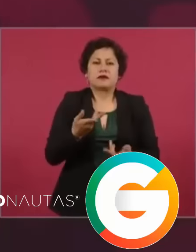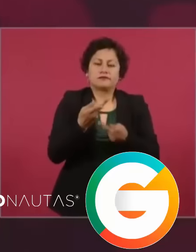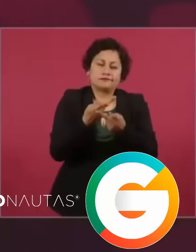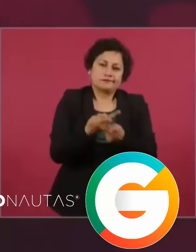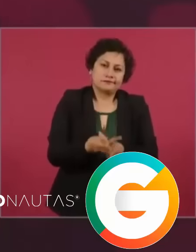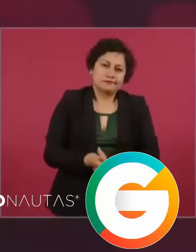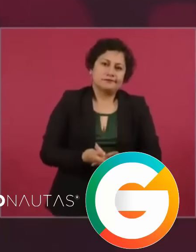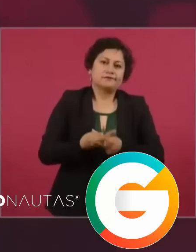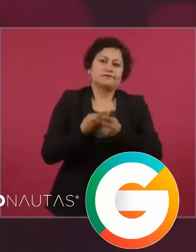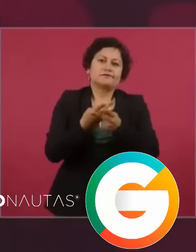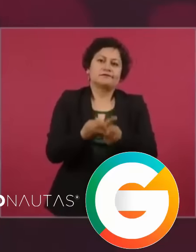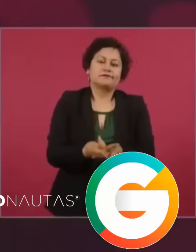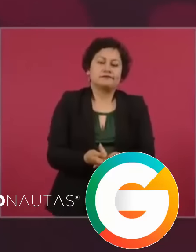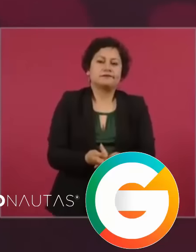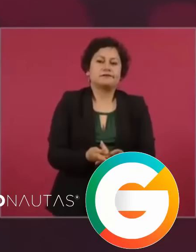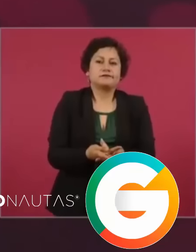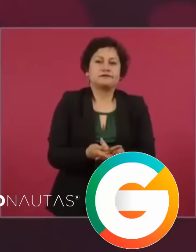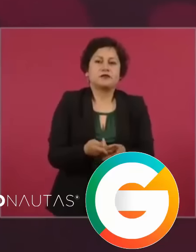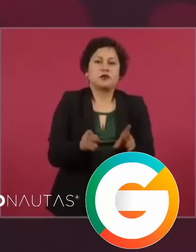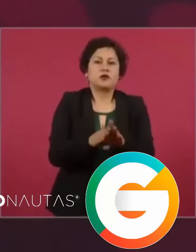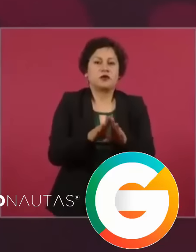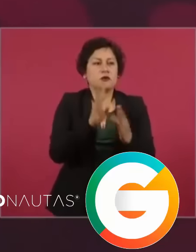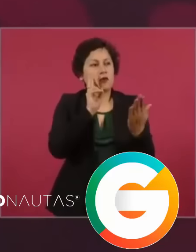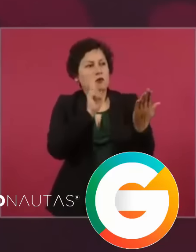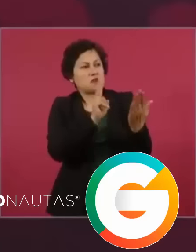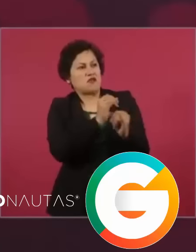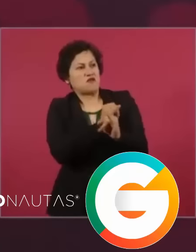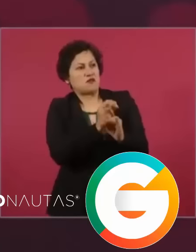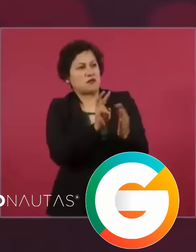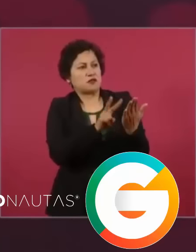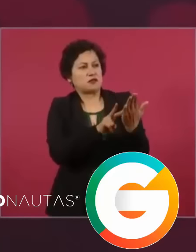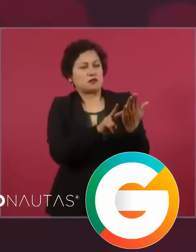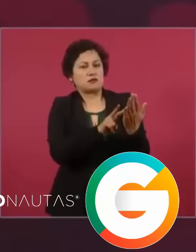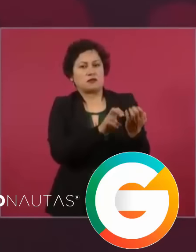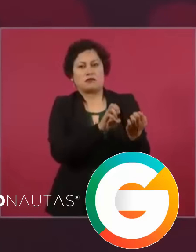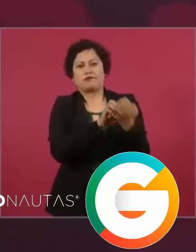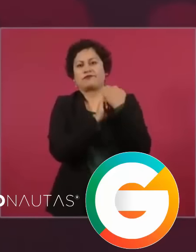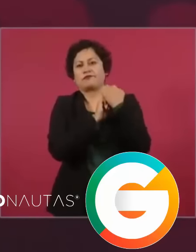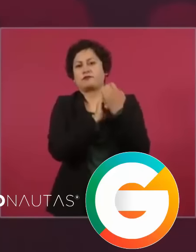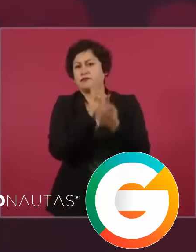no dejarse engañar,